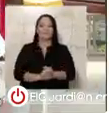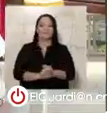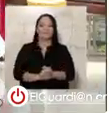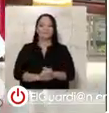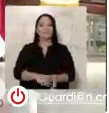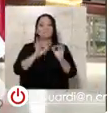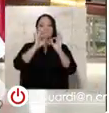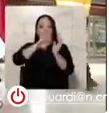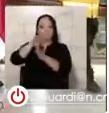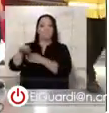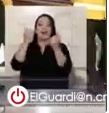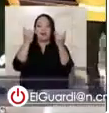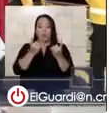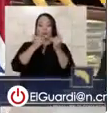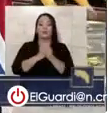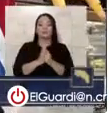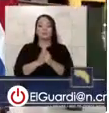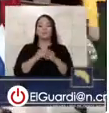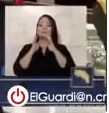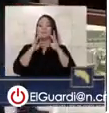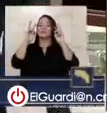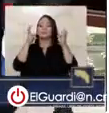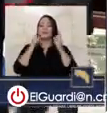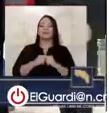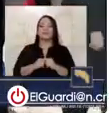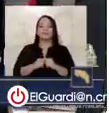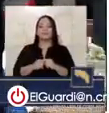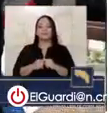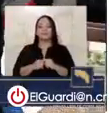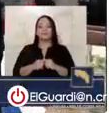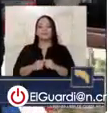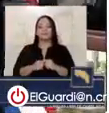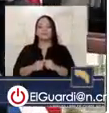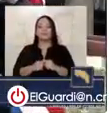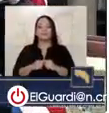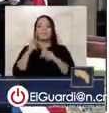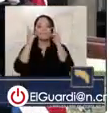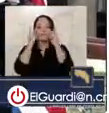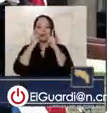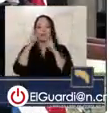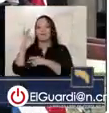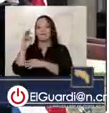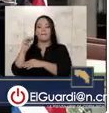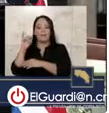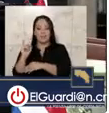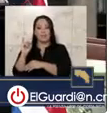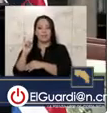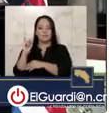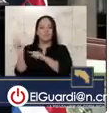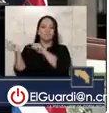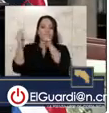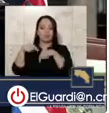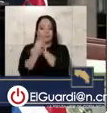A continuación, nos vamos a referir a la visita de la misión del Fondo Monetario Internacional al país.